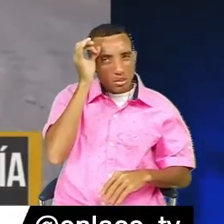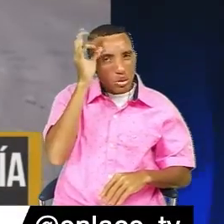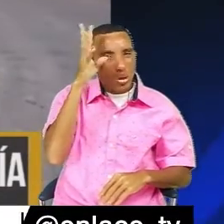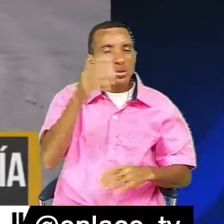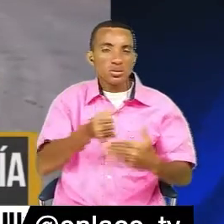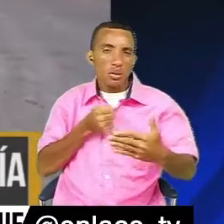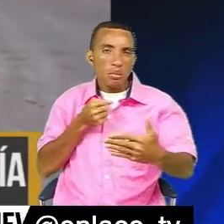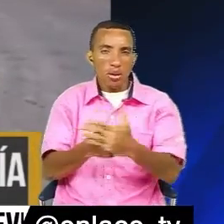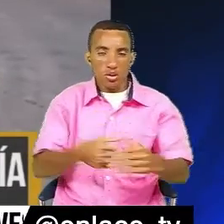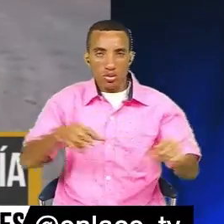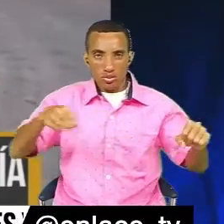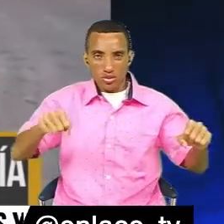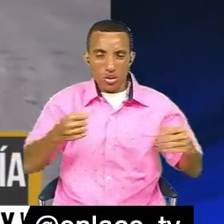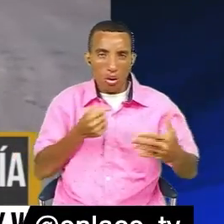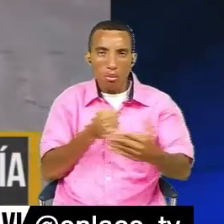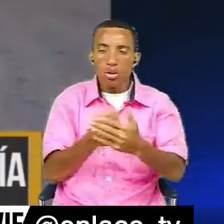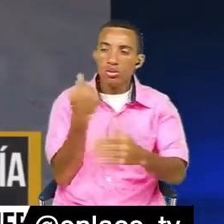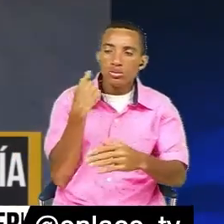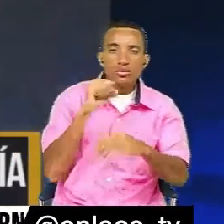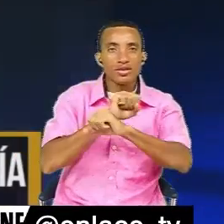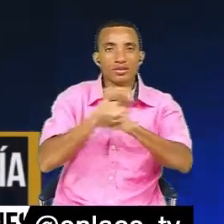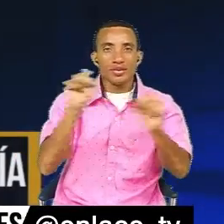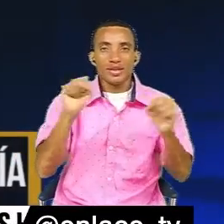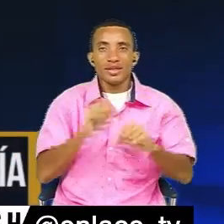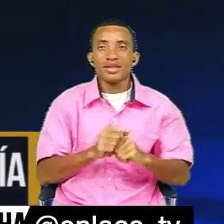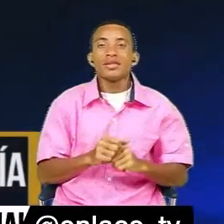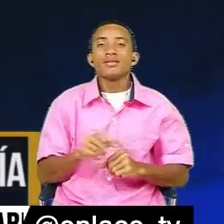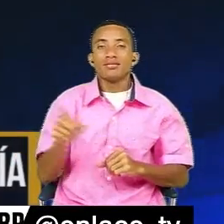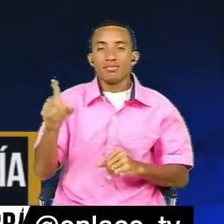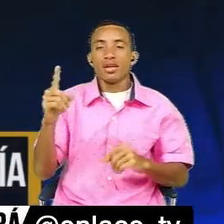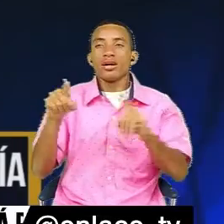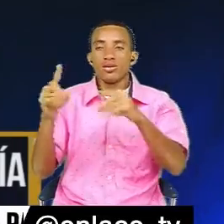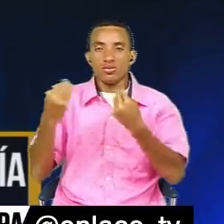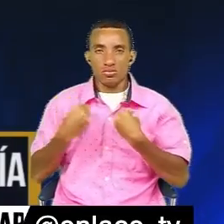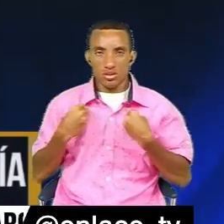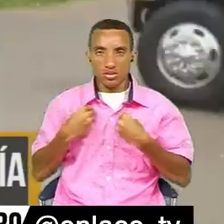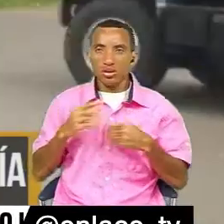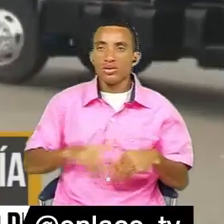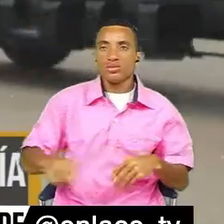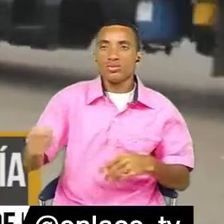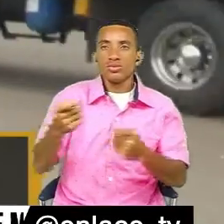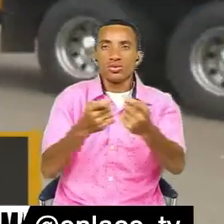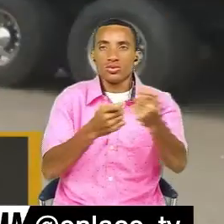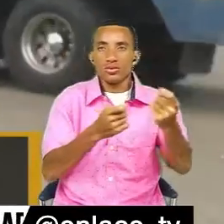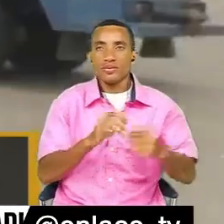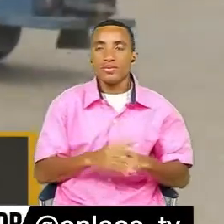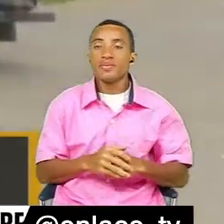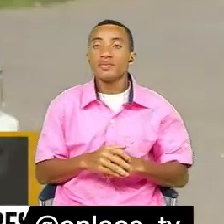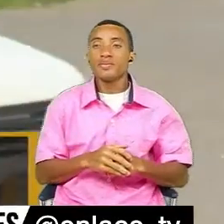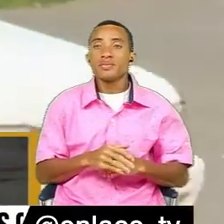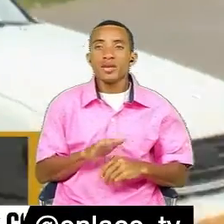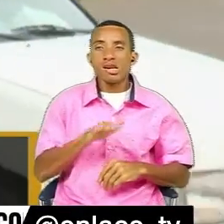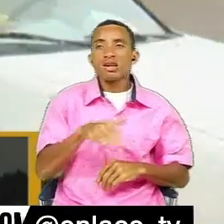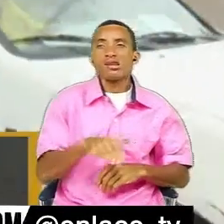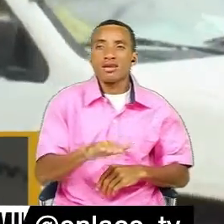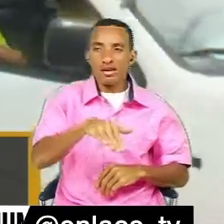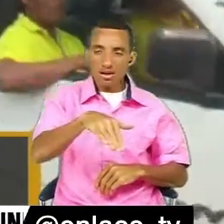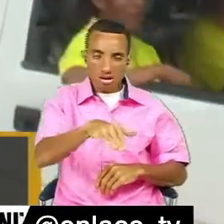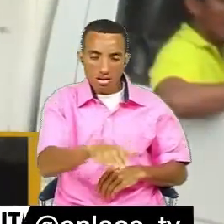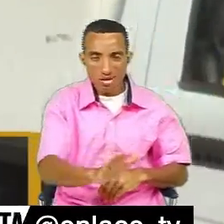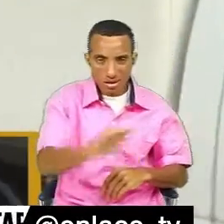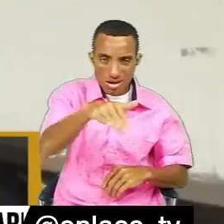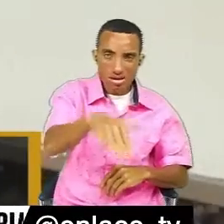accidente de tránsito ocurrido en la mañana de hoy, según los habitantes del sector. La carretera se encuentra, o sea, con demasiados huecos y viene